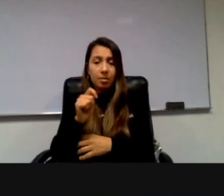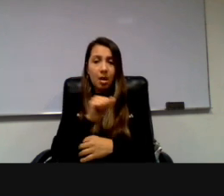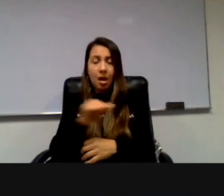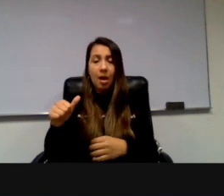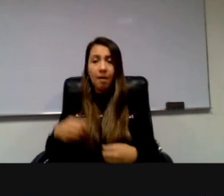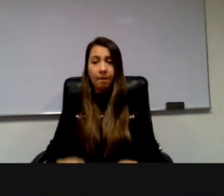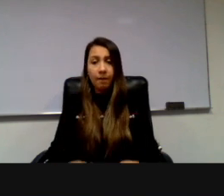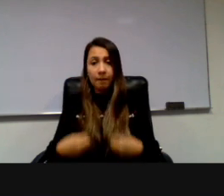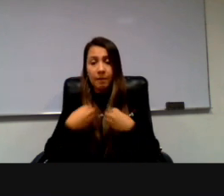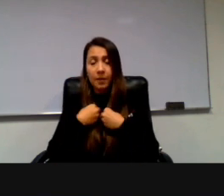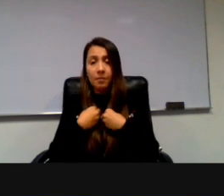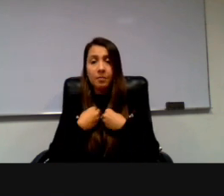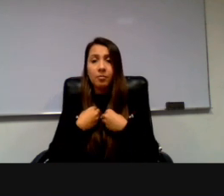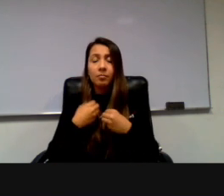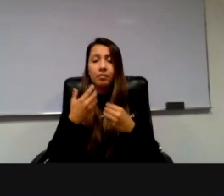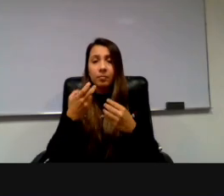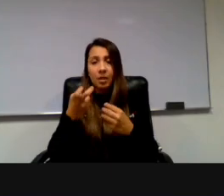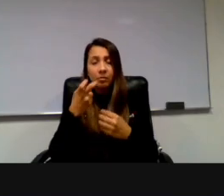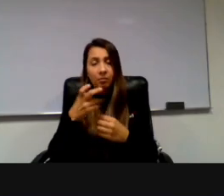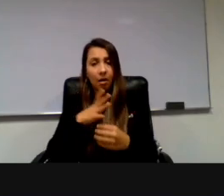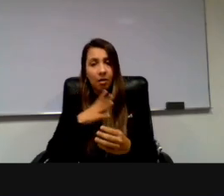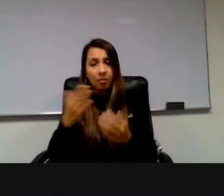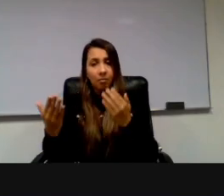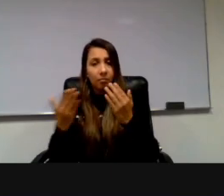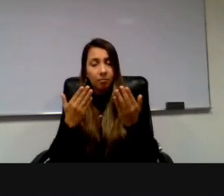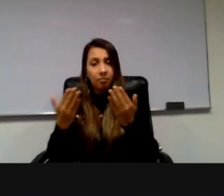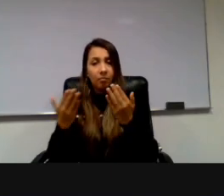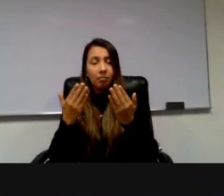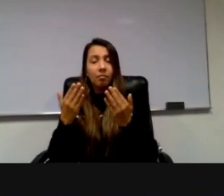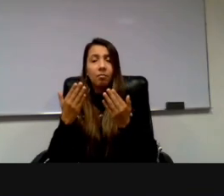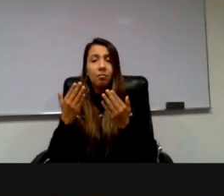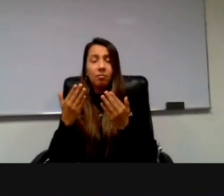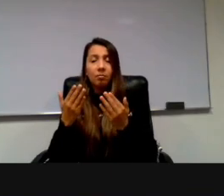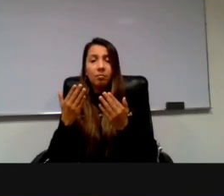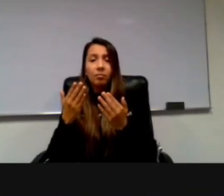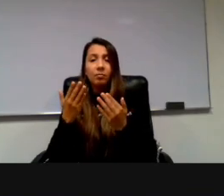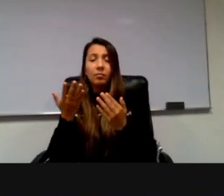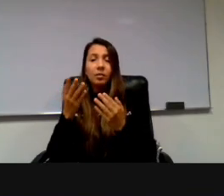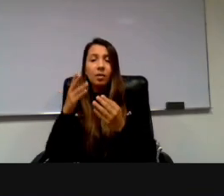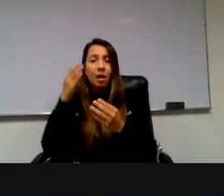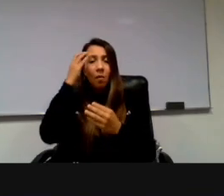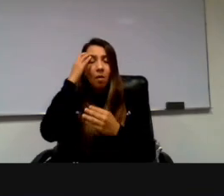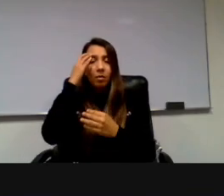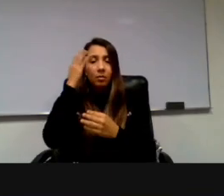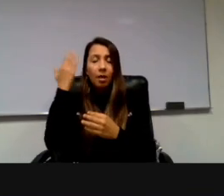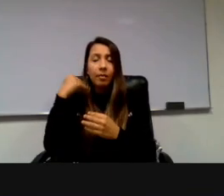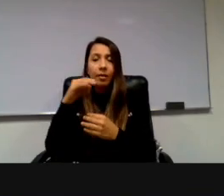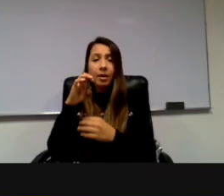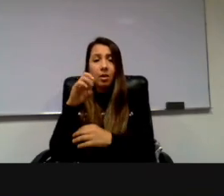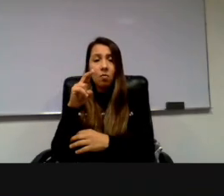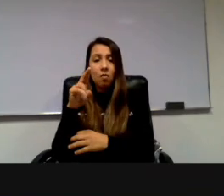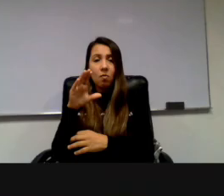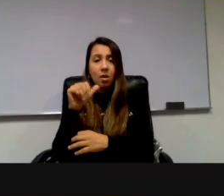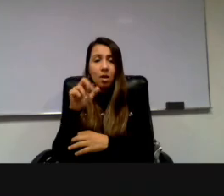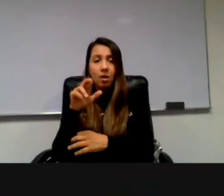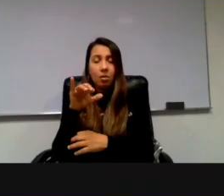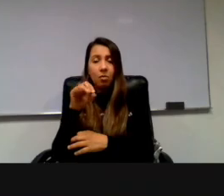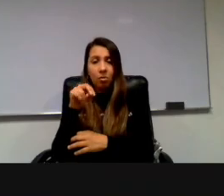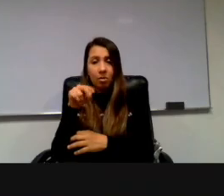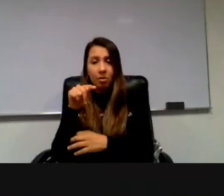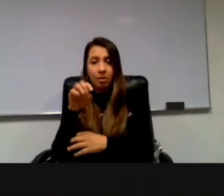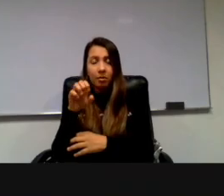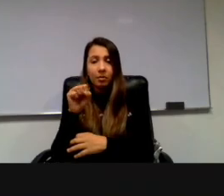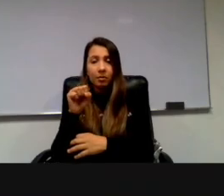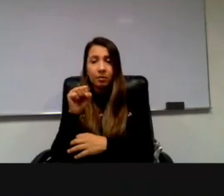vivos. Comparan este dataset contra los genes que se conocían de los eucariontes y de las arqueas, y como